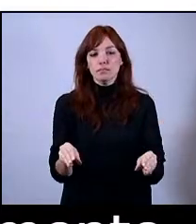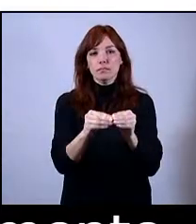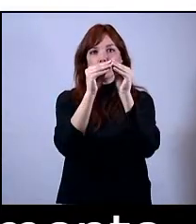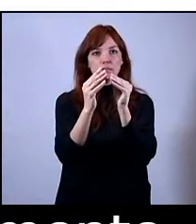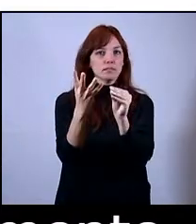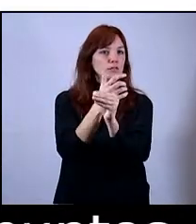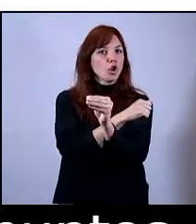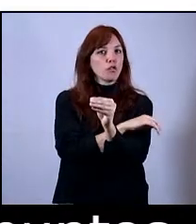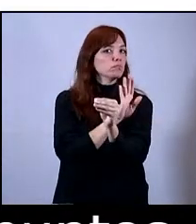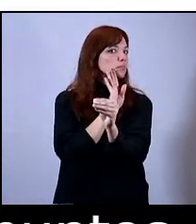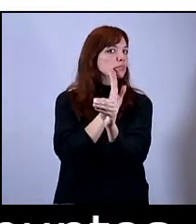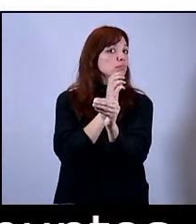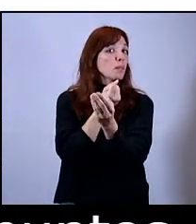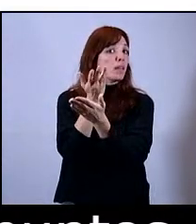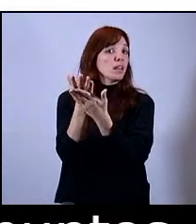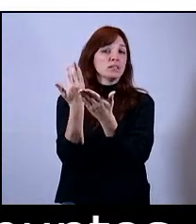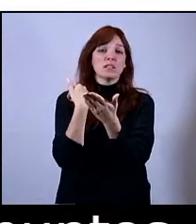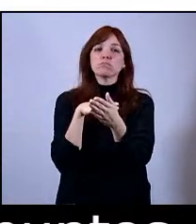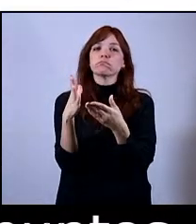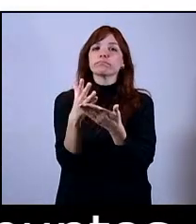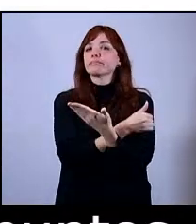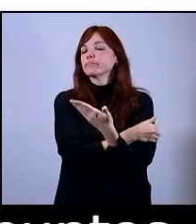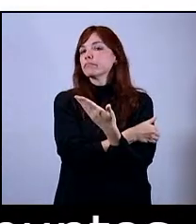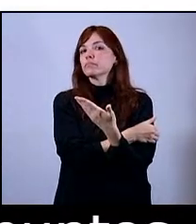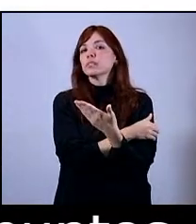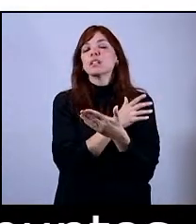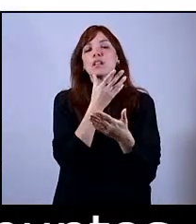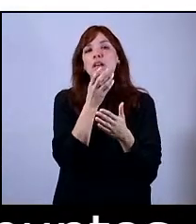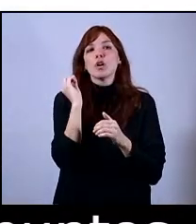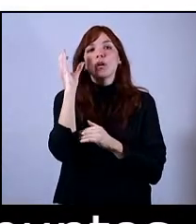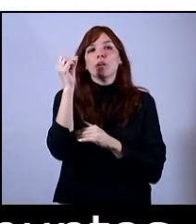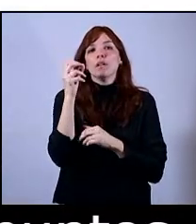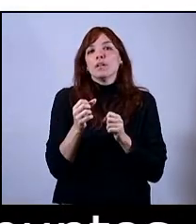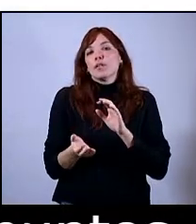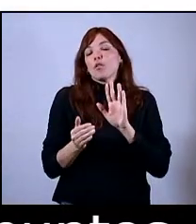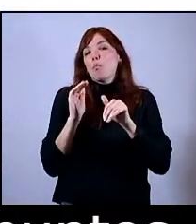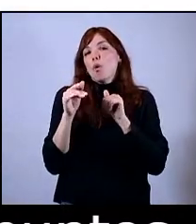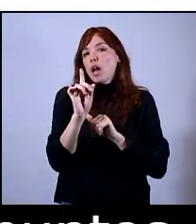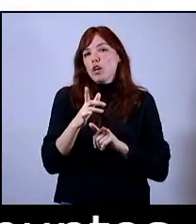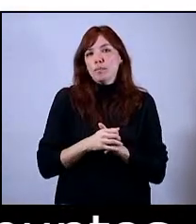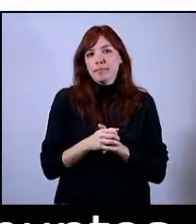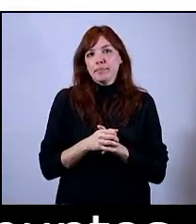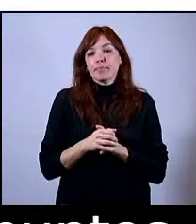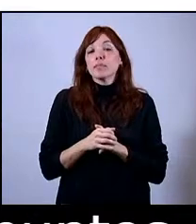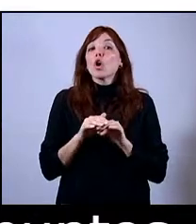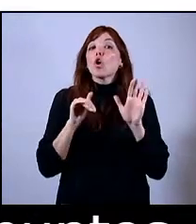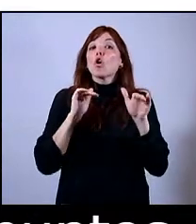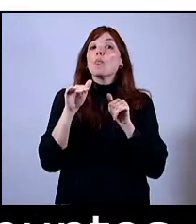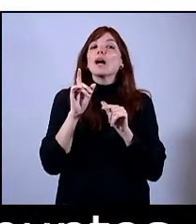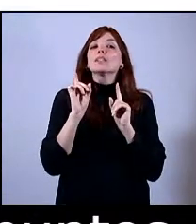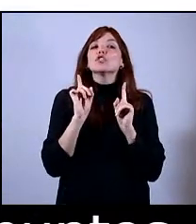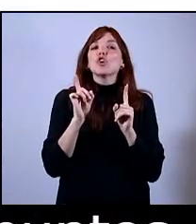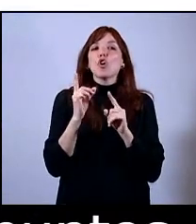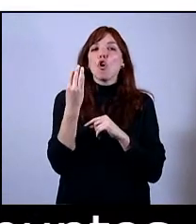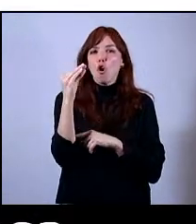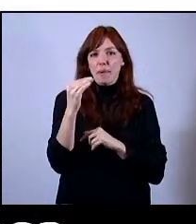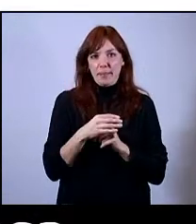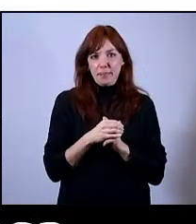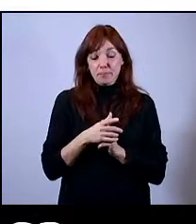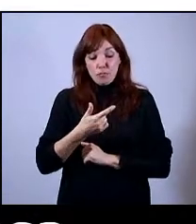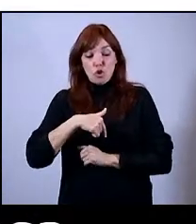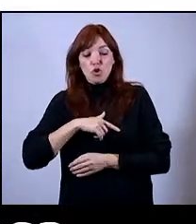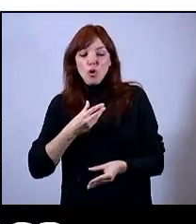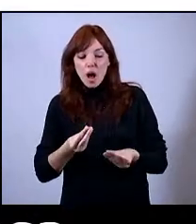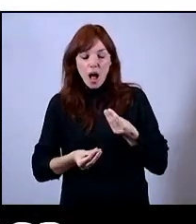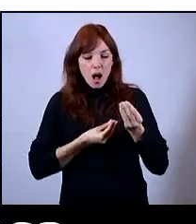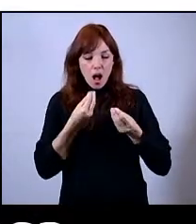que habíamos solicitado, con lo cual no va a convocar esa conferencia sectorial. La que va a convocar es una de jóvenes. ¿Qué deberíamos hacer para